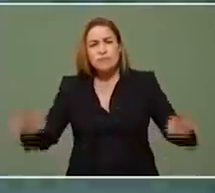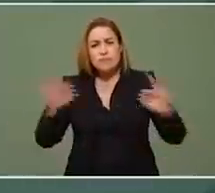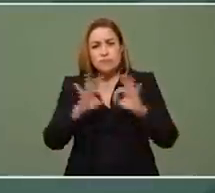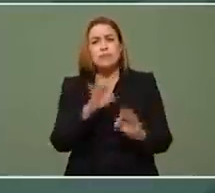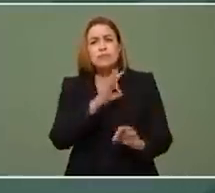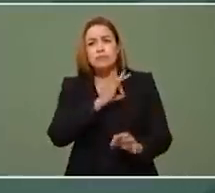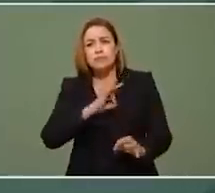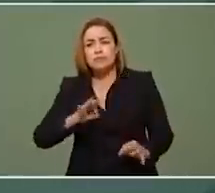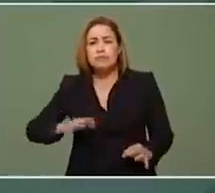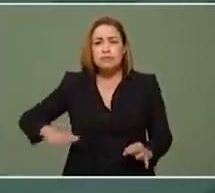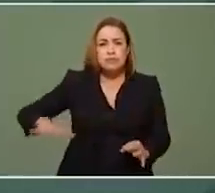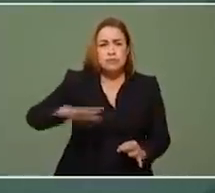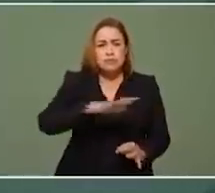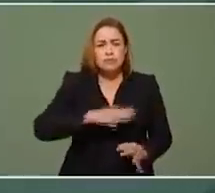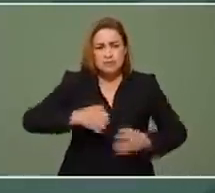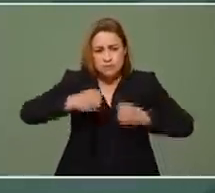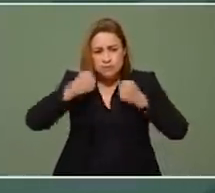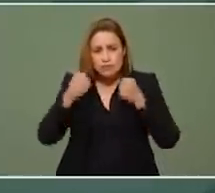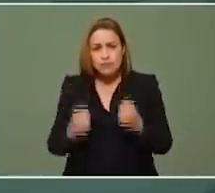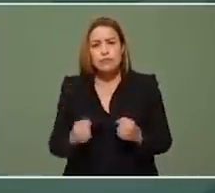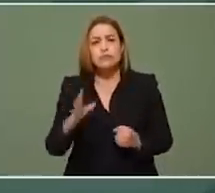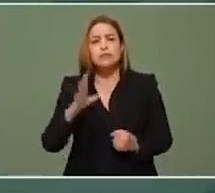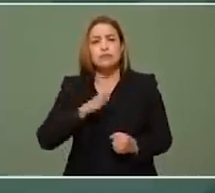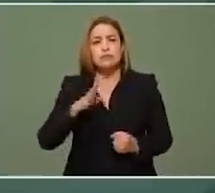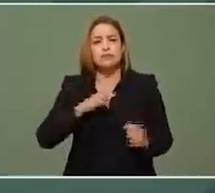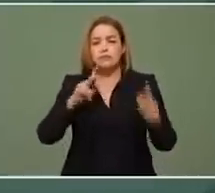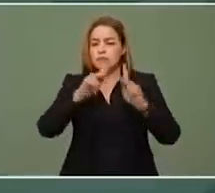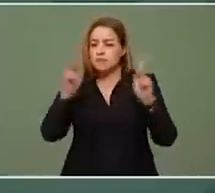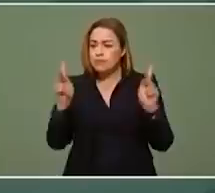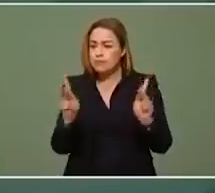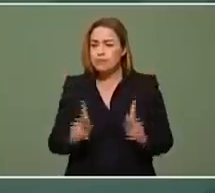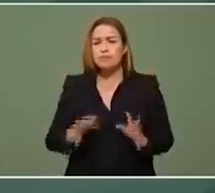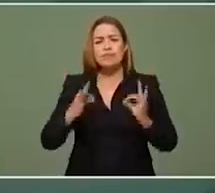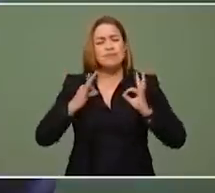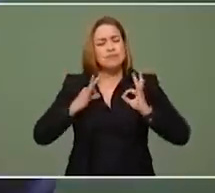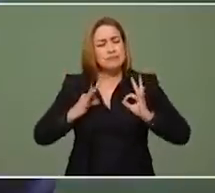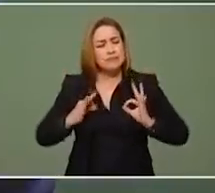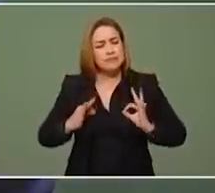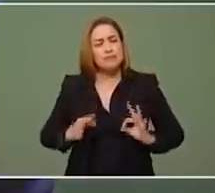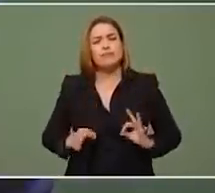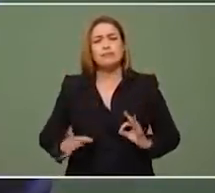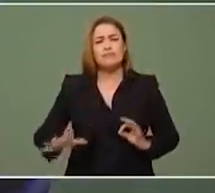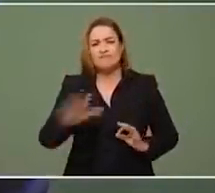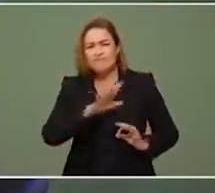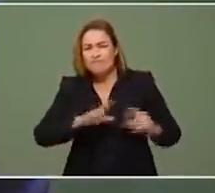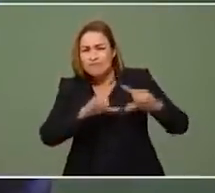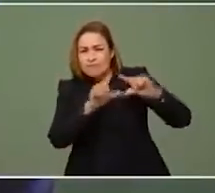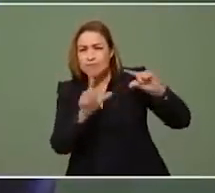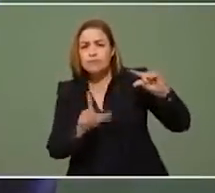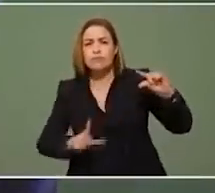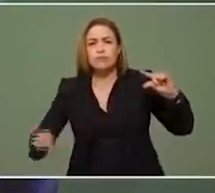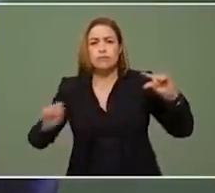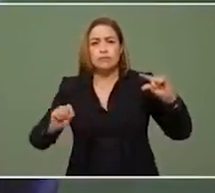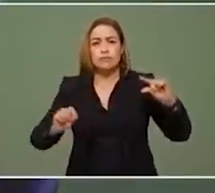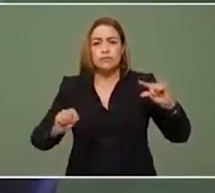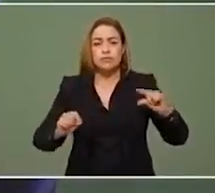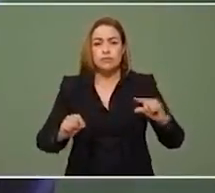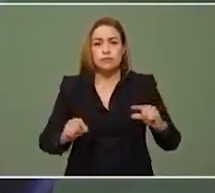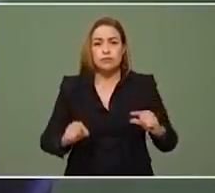la paz y la tranquilidad en el país desde luego